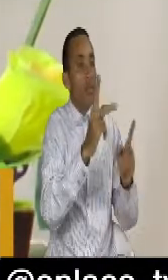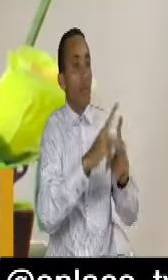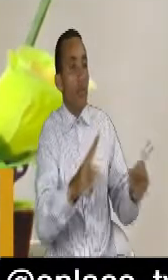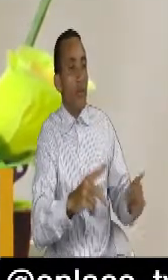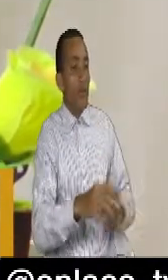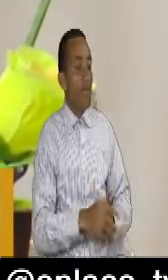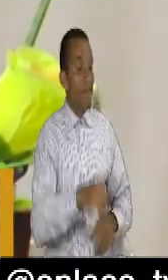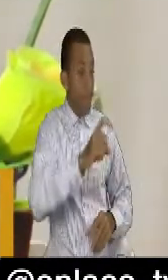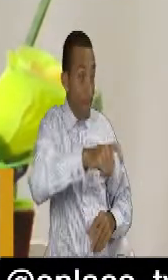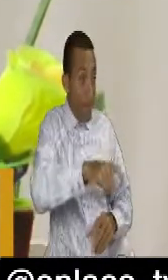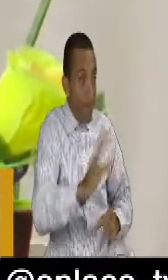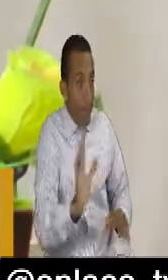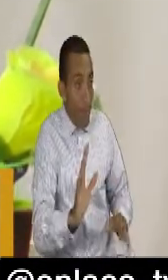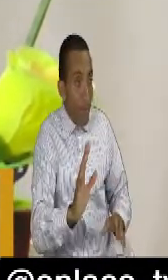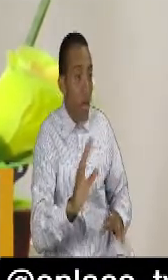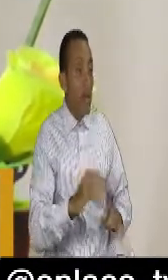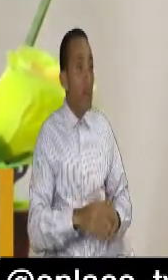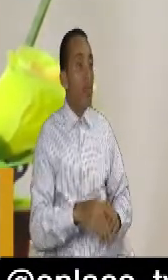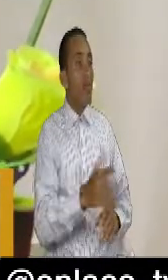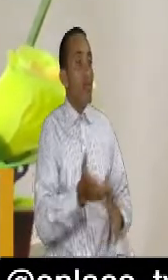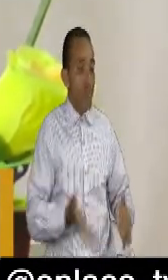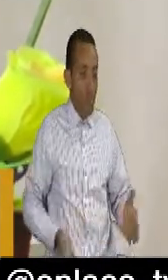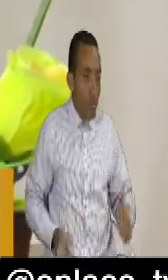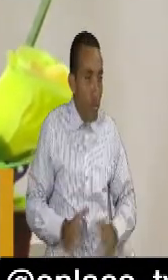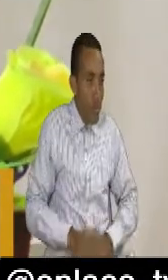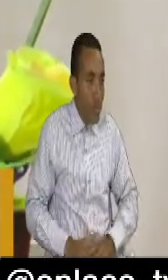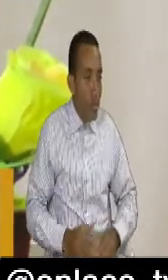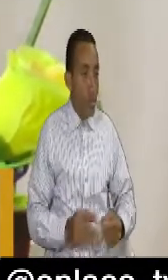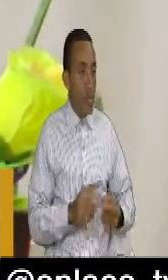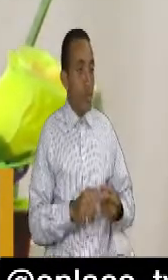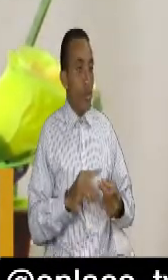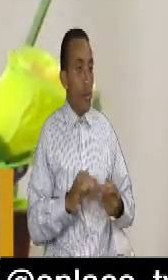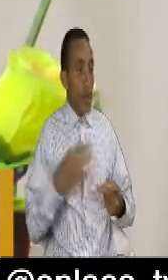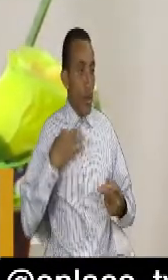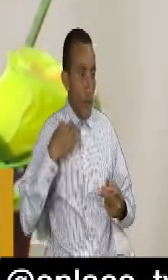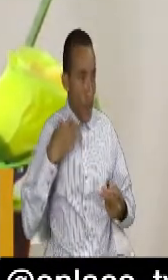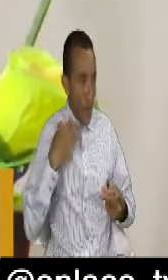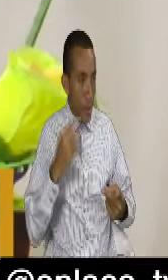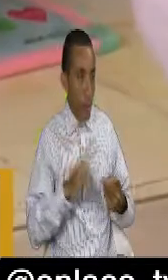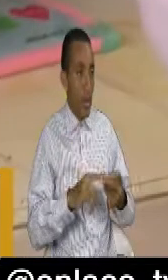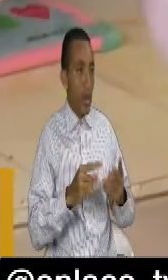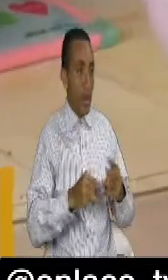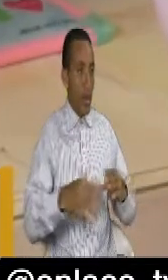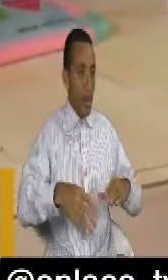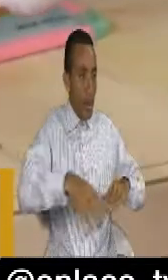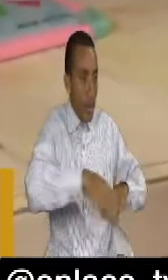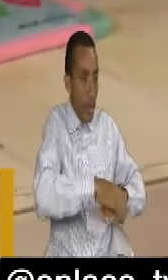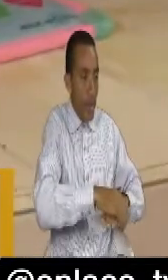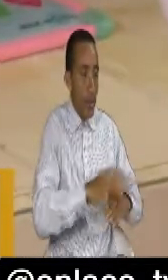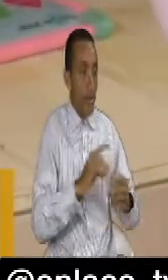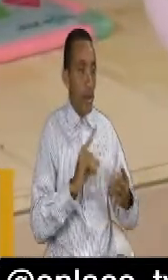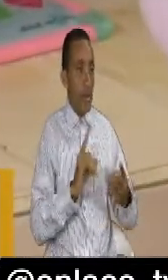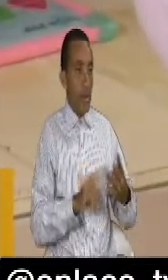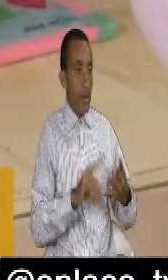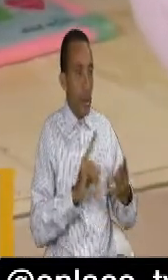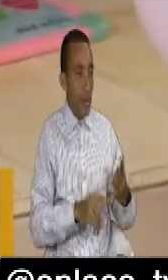la necesidad lo que son pañales, ropa, chancletas, leche,